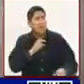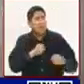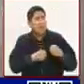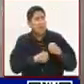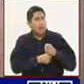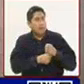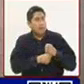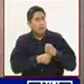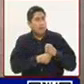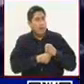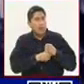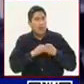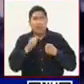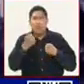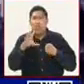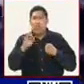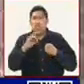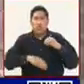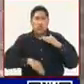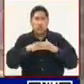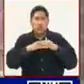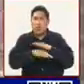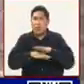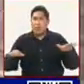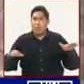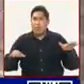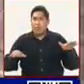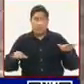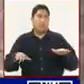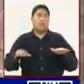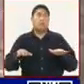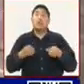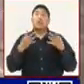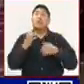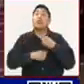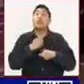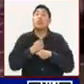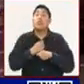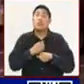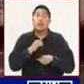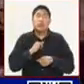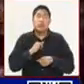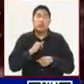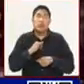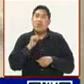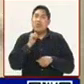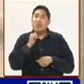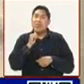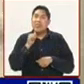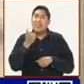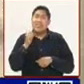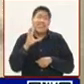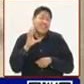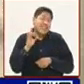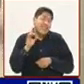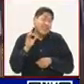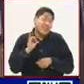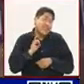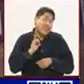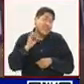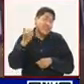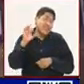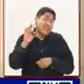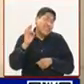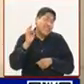donde que acepta 18 cumplidos. Y por eso me vine aquí. ¿Y cuántos años tienes? Aún me falta cumplir 18. Te